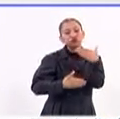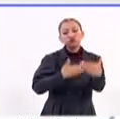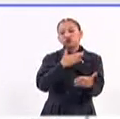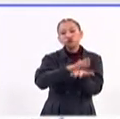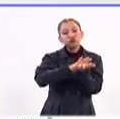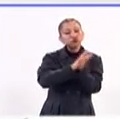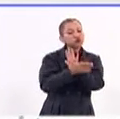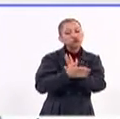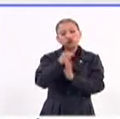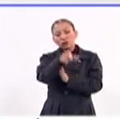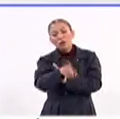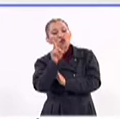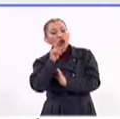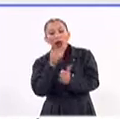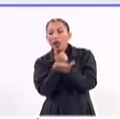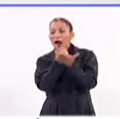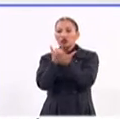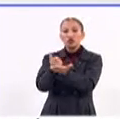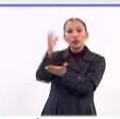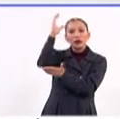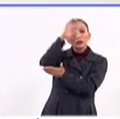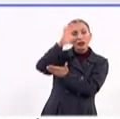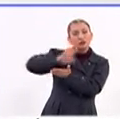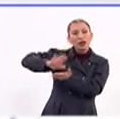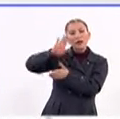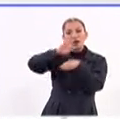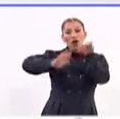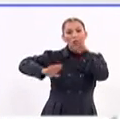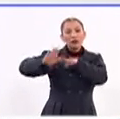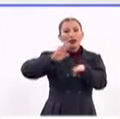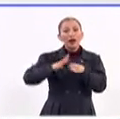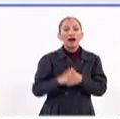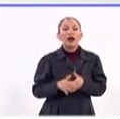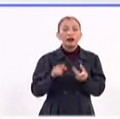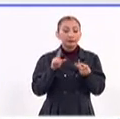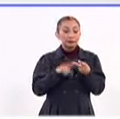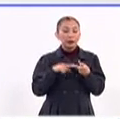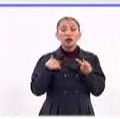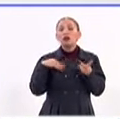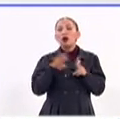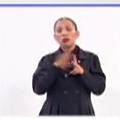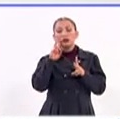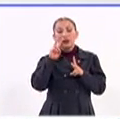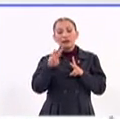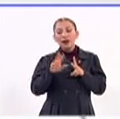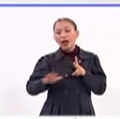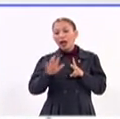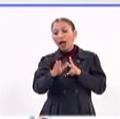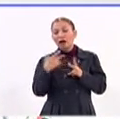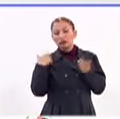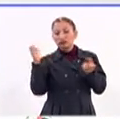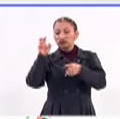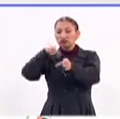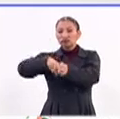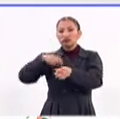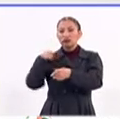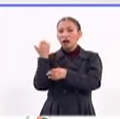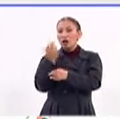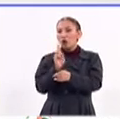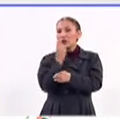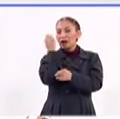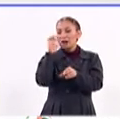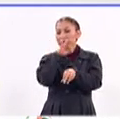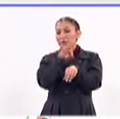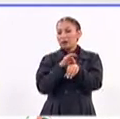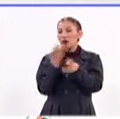evolucionado el papel de la mujer en la ciencia, en áreas de biología, y cómo se ve reflejado en la matrícula en la Universidad de